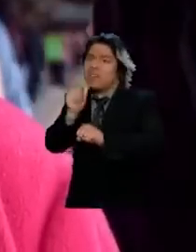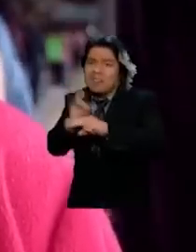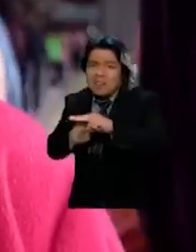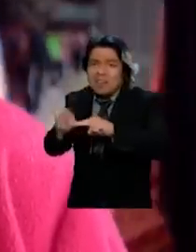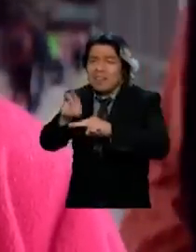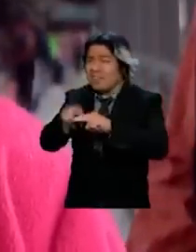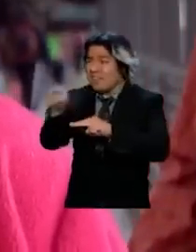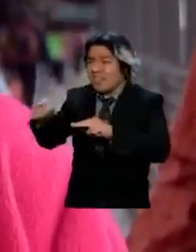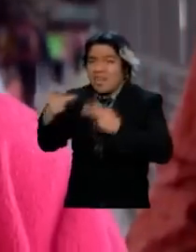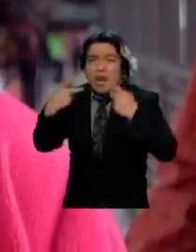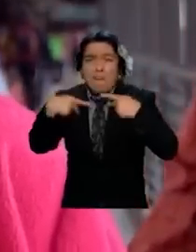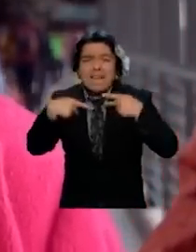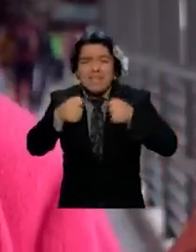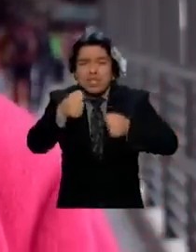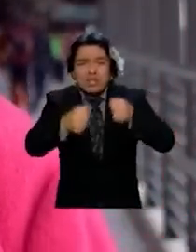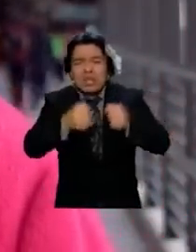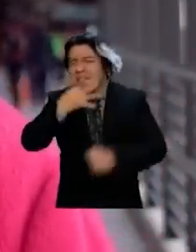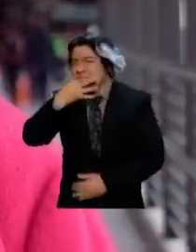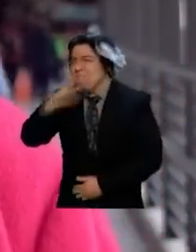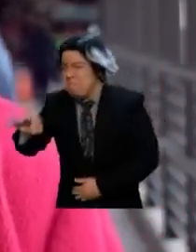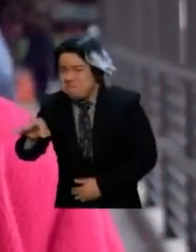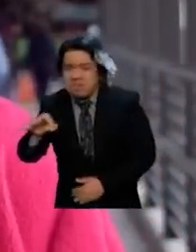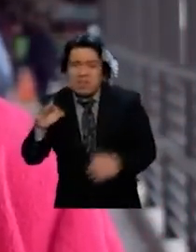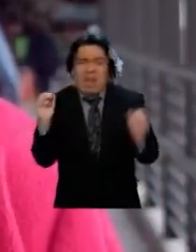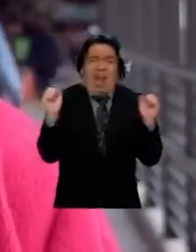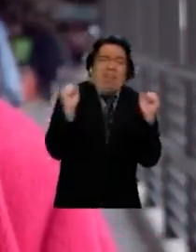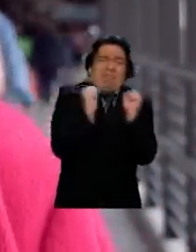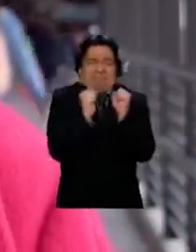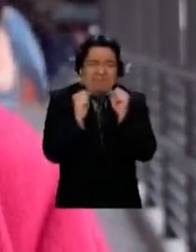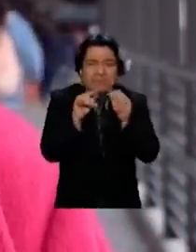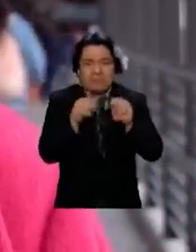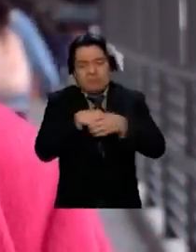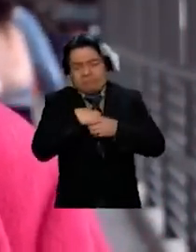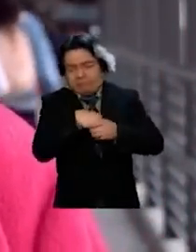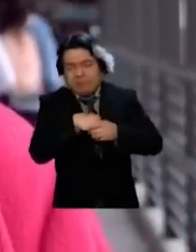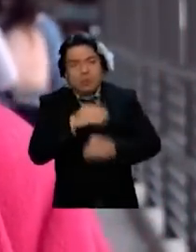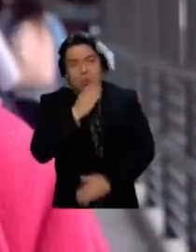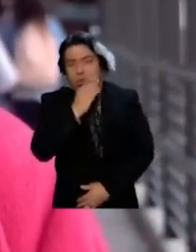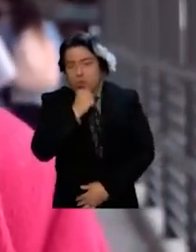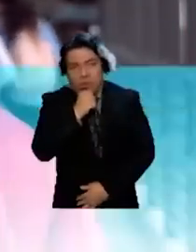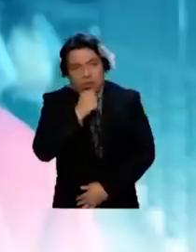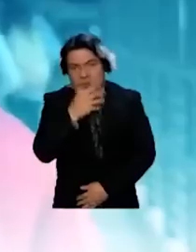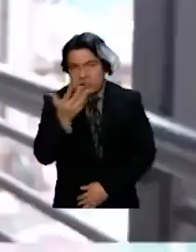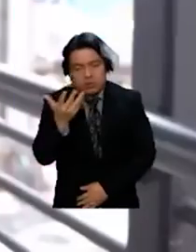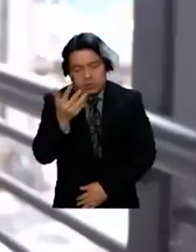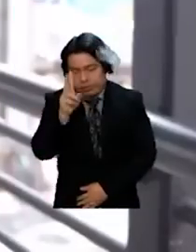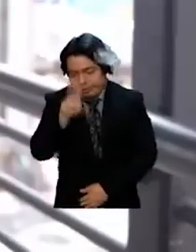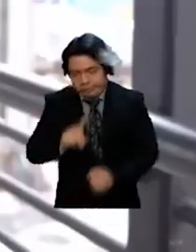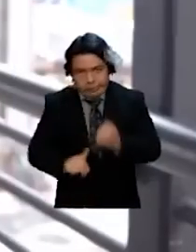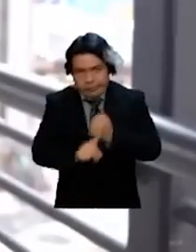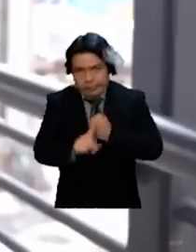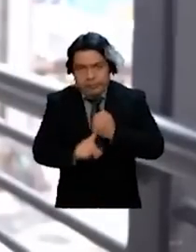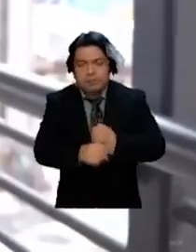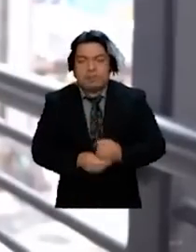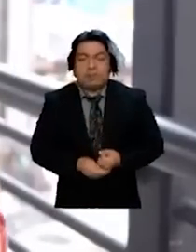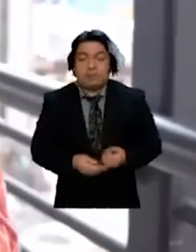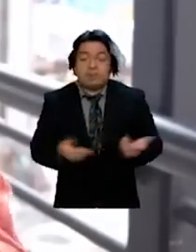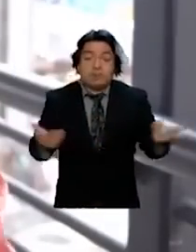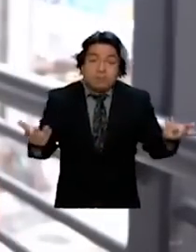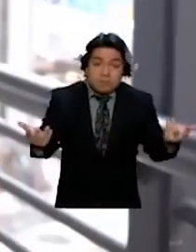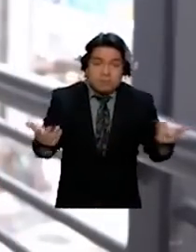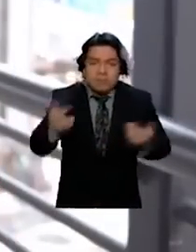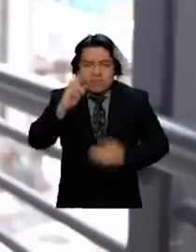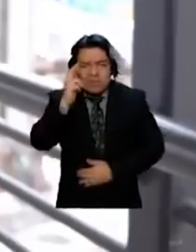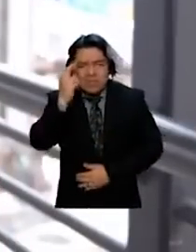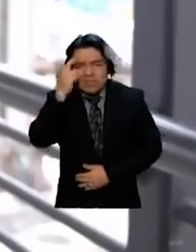son groseros, se enciman todos. Ay, no, es un problema. Era malo que se